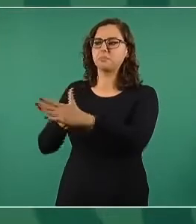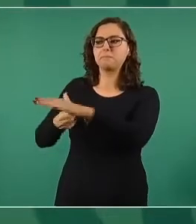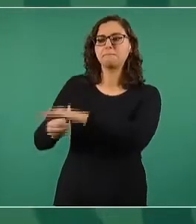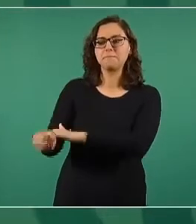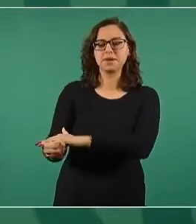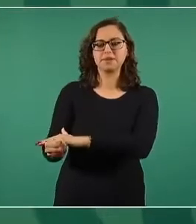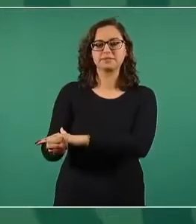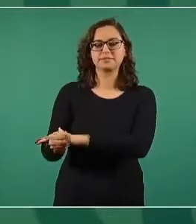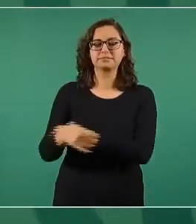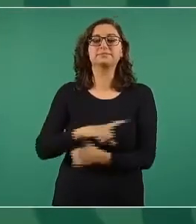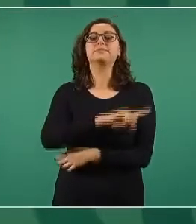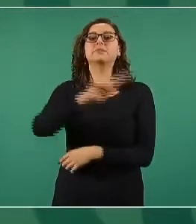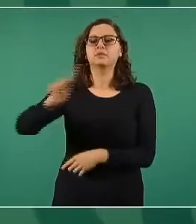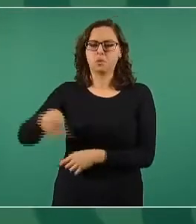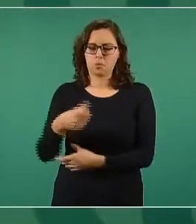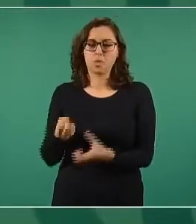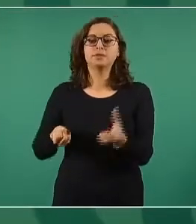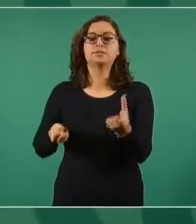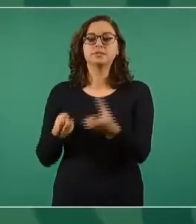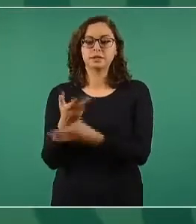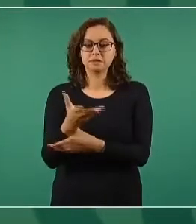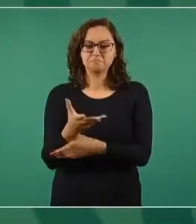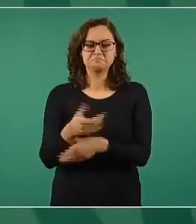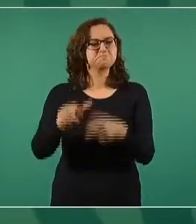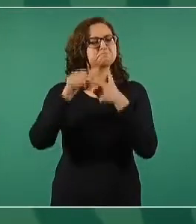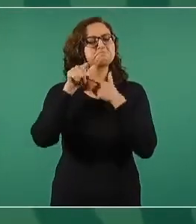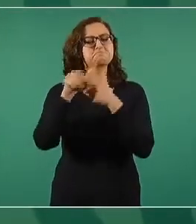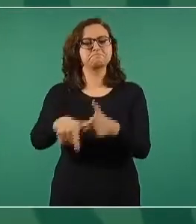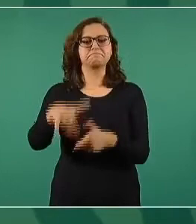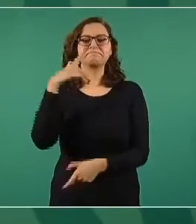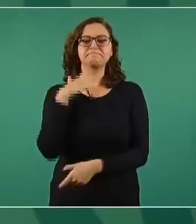Y salió de la cárcel y siguió luchando.